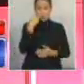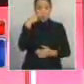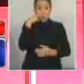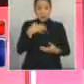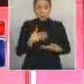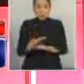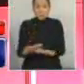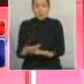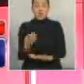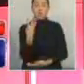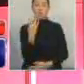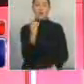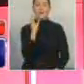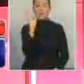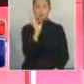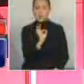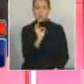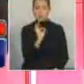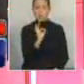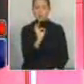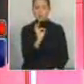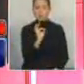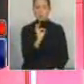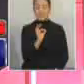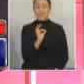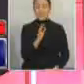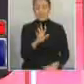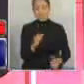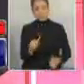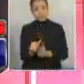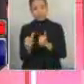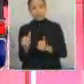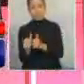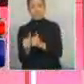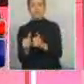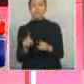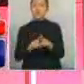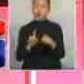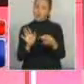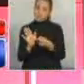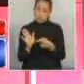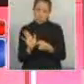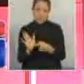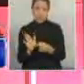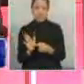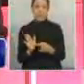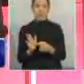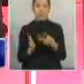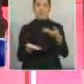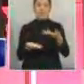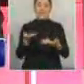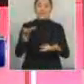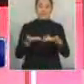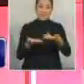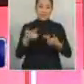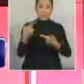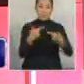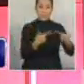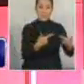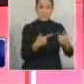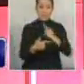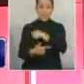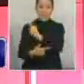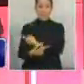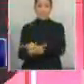40% de incidencia en el crecimiento. Por supuesto, también están los impuestos, también está la estabilidad política, la fortaleza